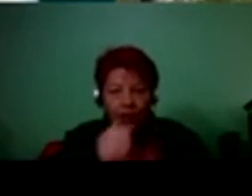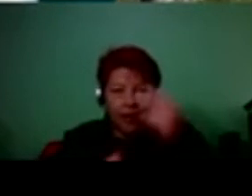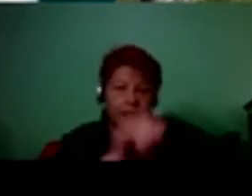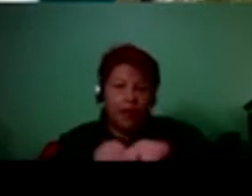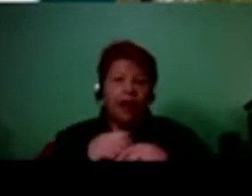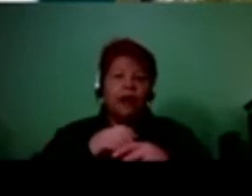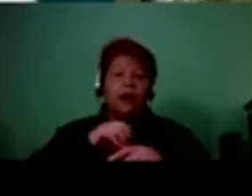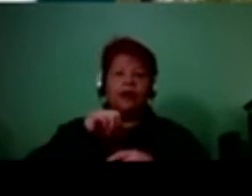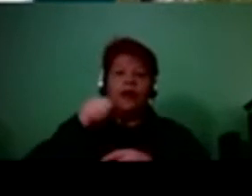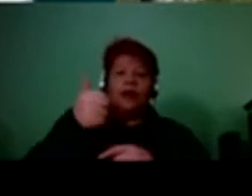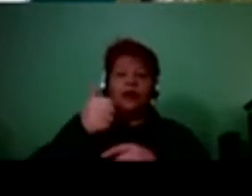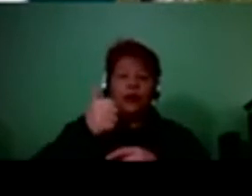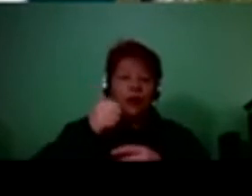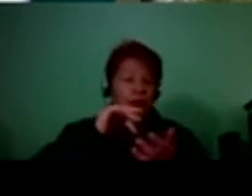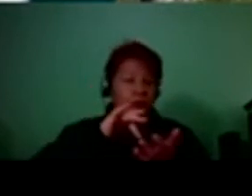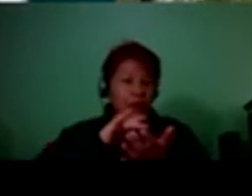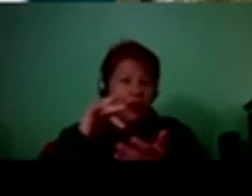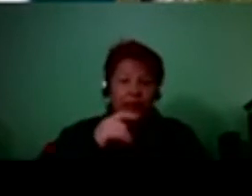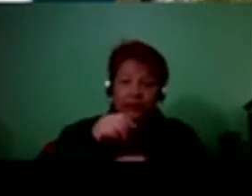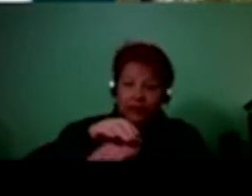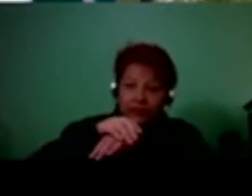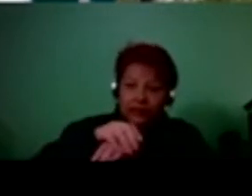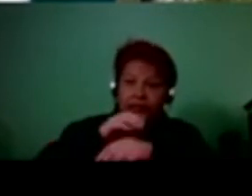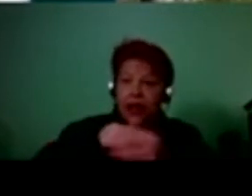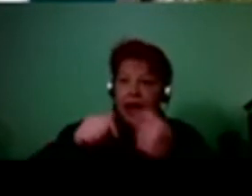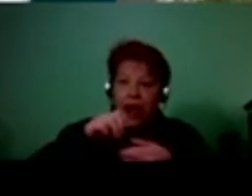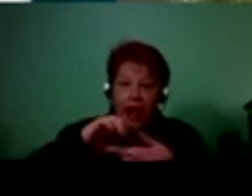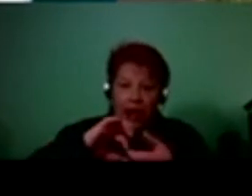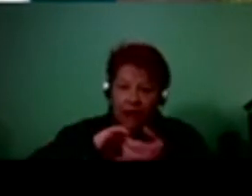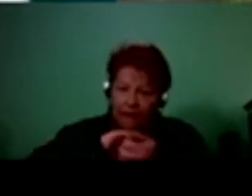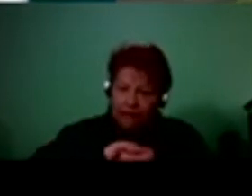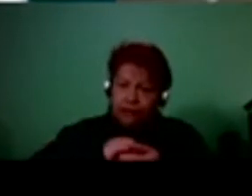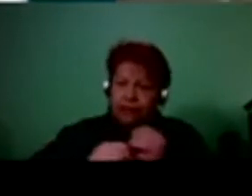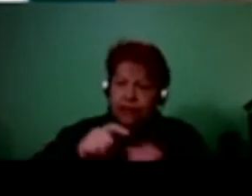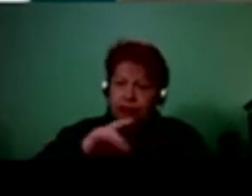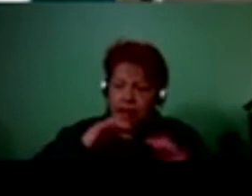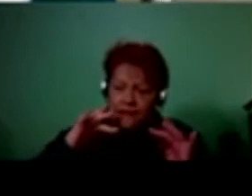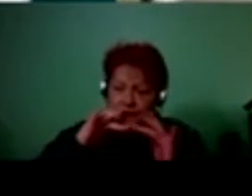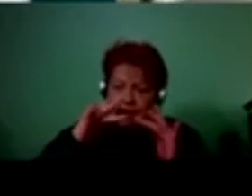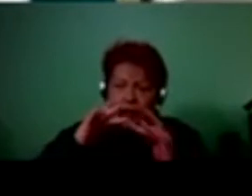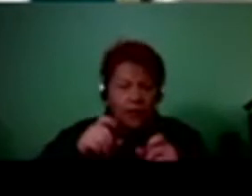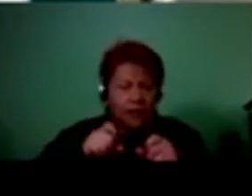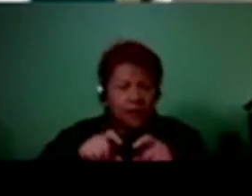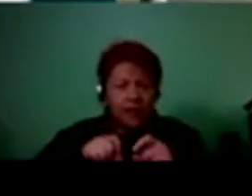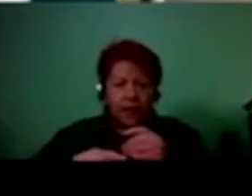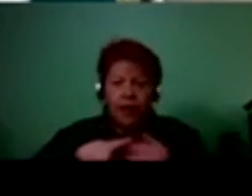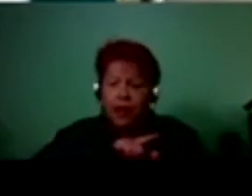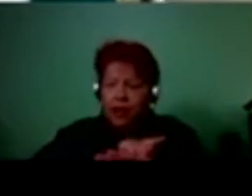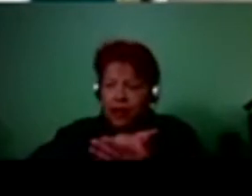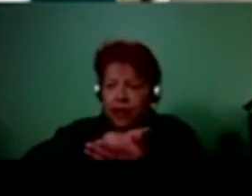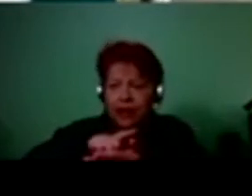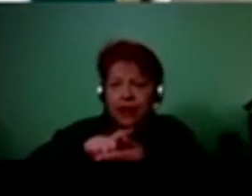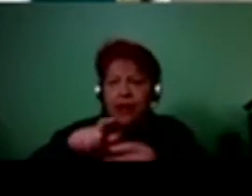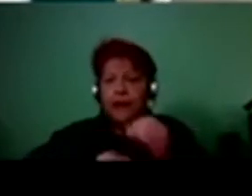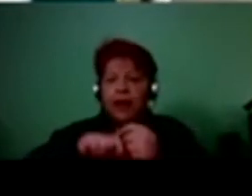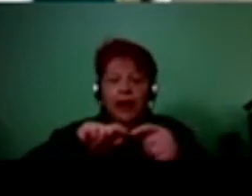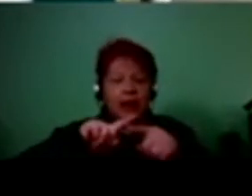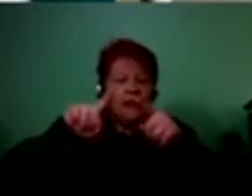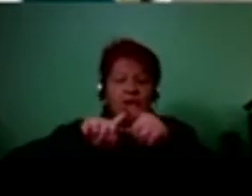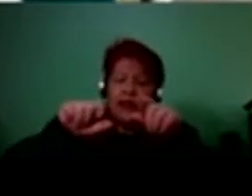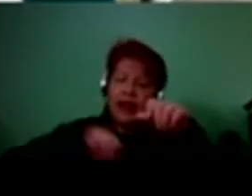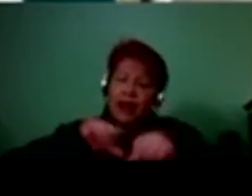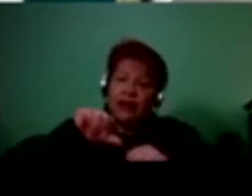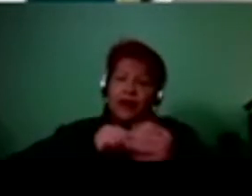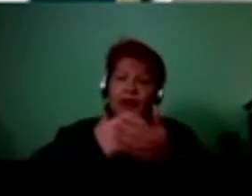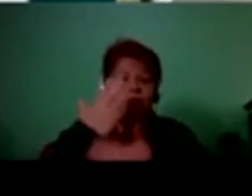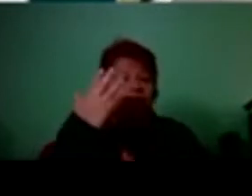otro de nuestros grandes aliados en el Congreso para fortalecer este vínculo permanente entre la transparencia y las acciones legislativas.